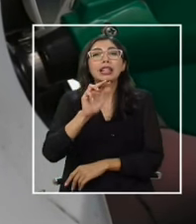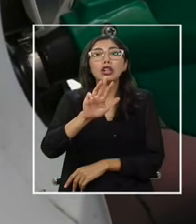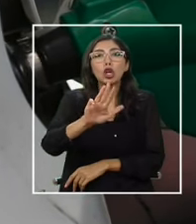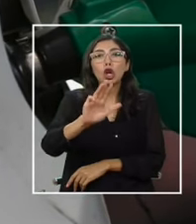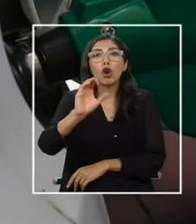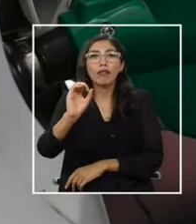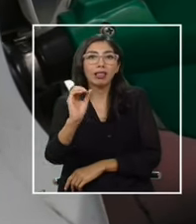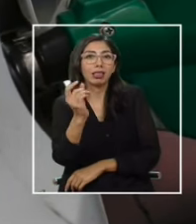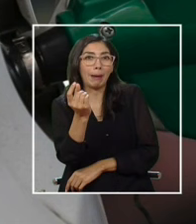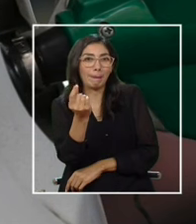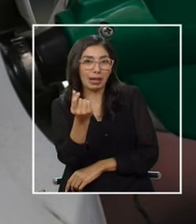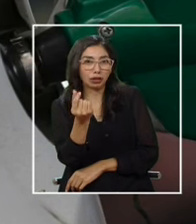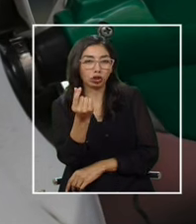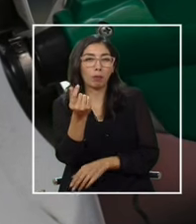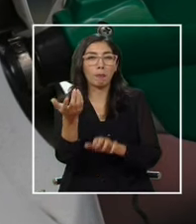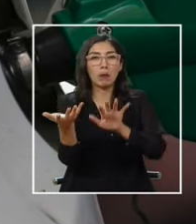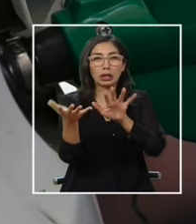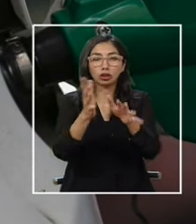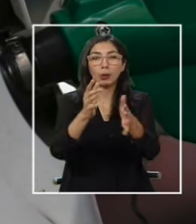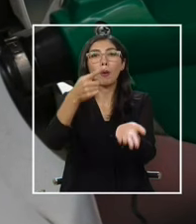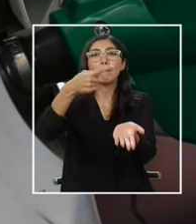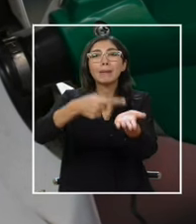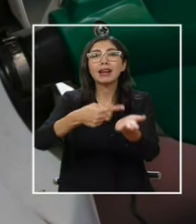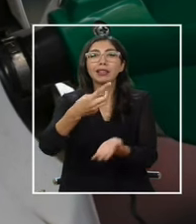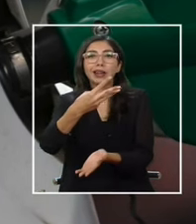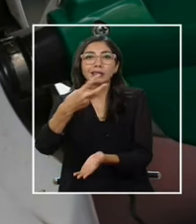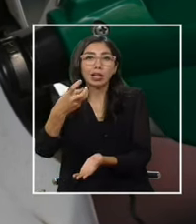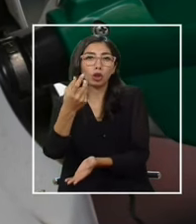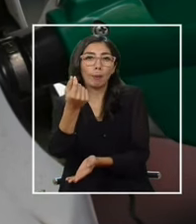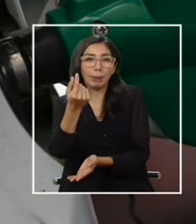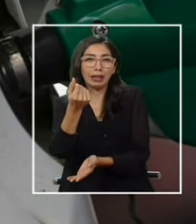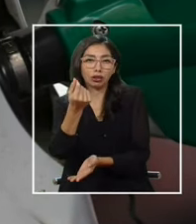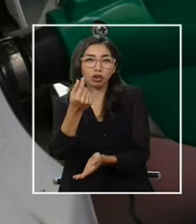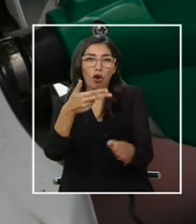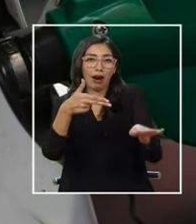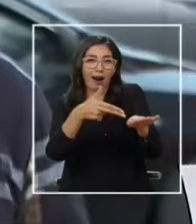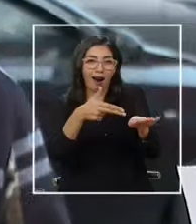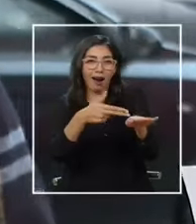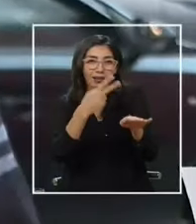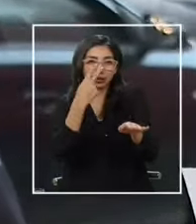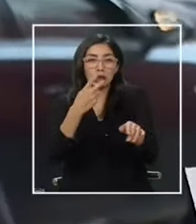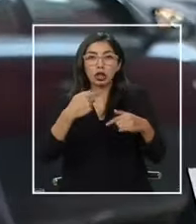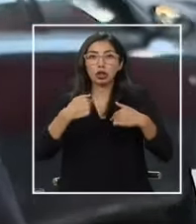pesos, dejando un precio promedio que bordea los 1.300. Yo lo estoy llenando